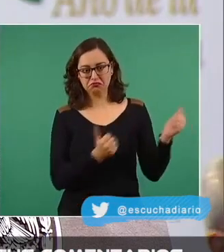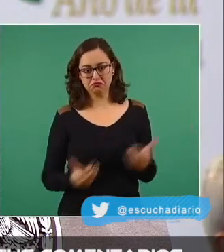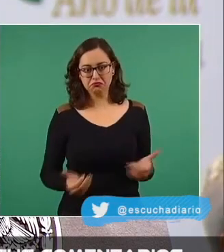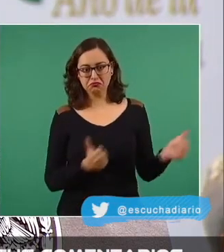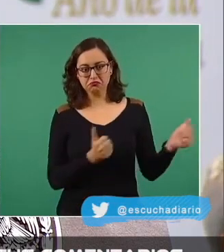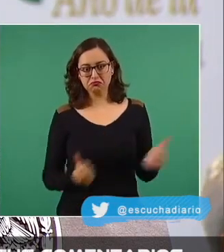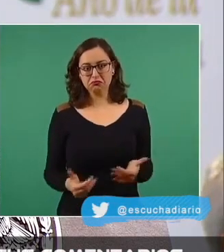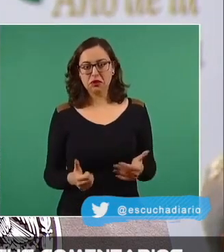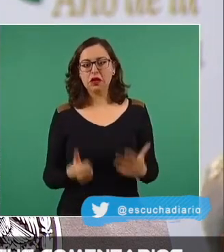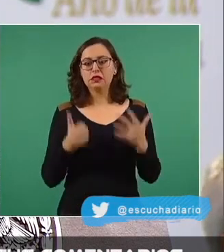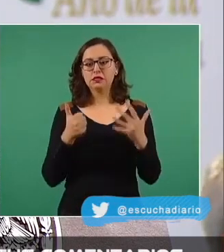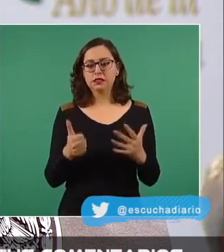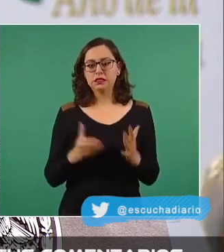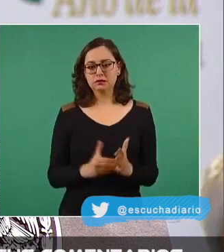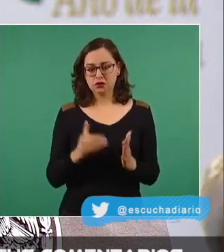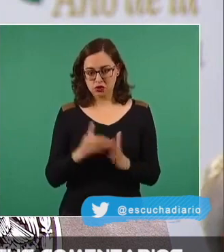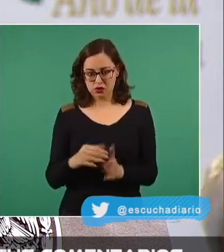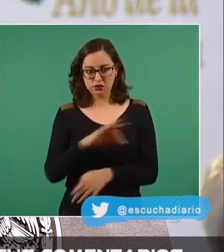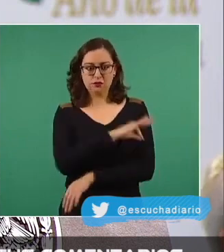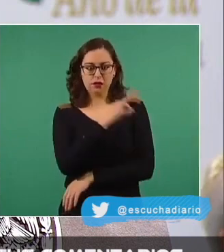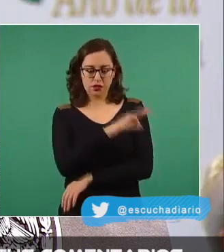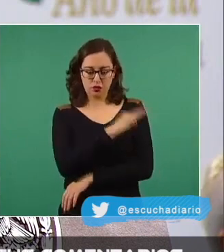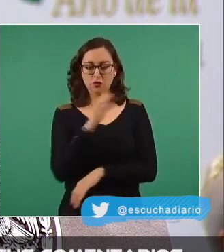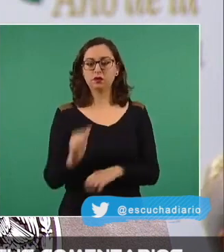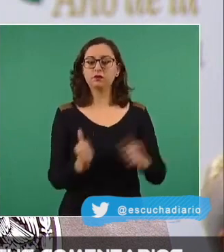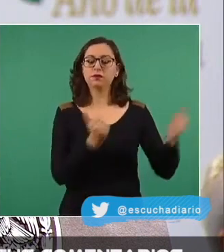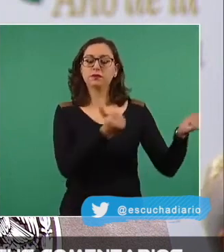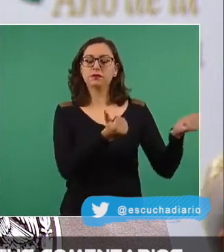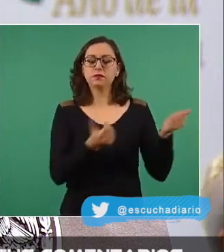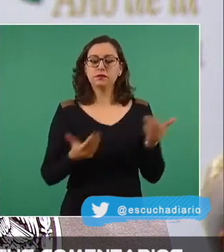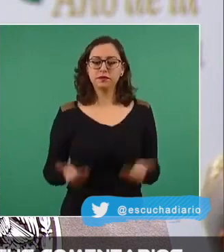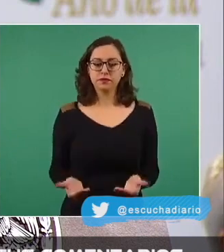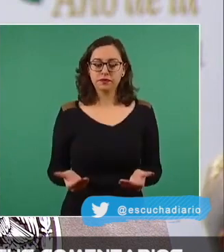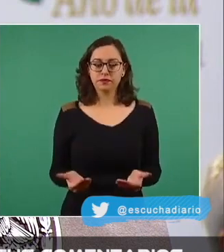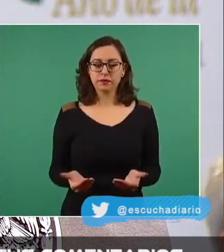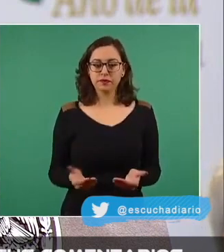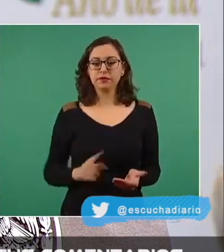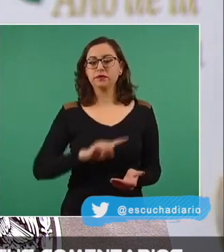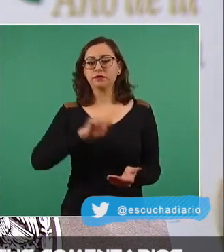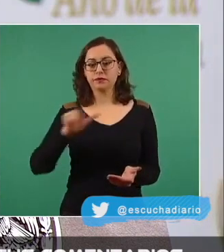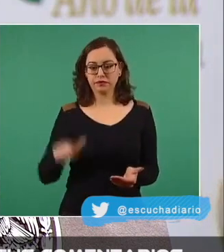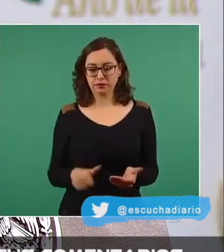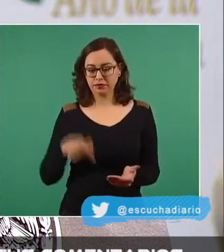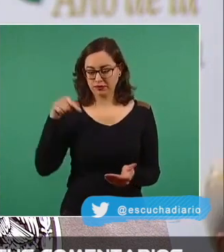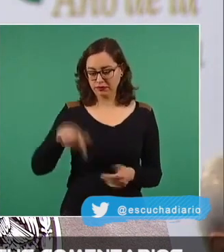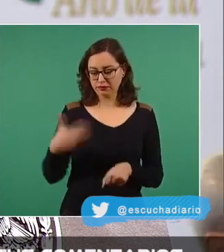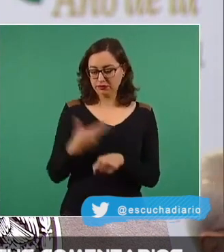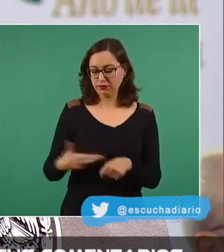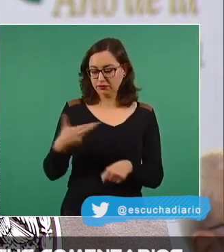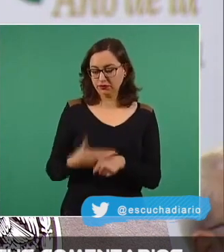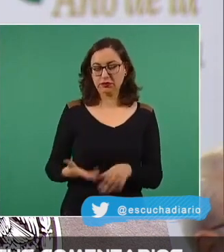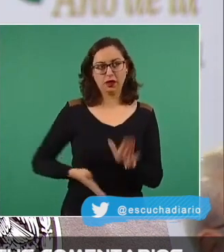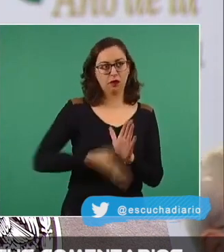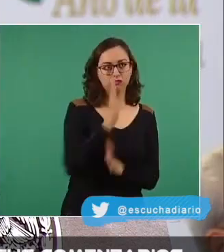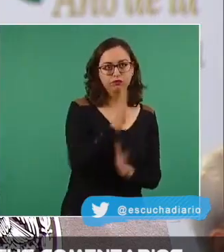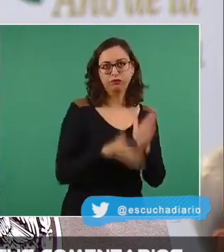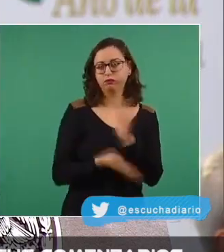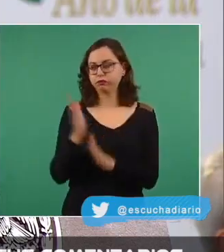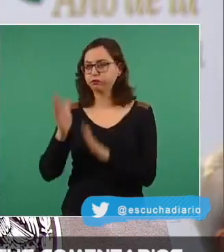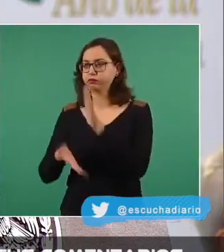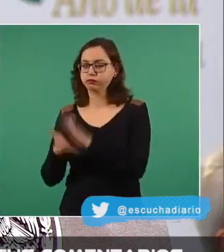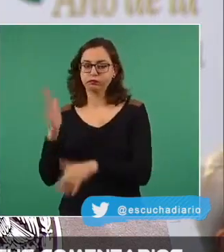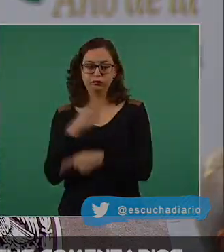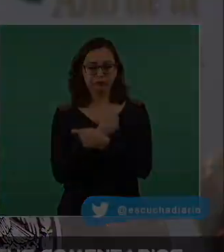hacer uso correcto del cubrebocas realizar el lavado de manos y guardar la sana distancia seguiremos